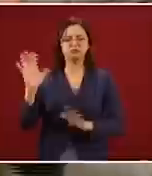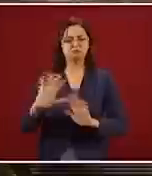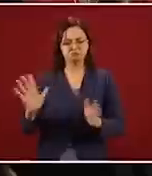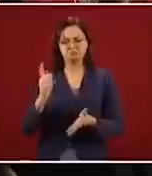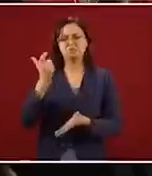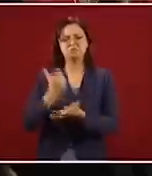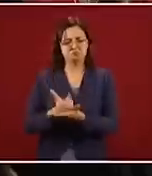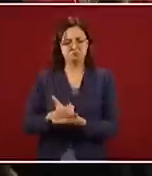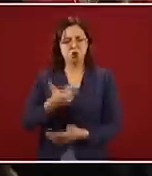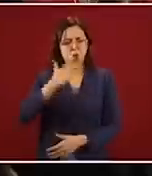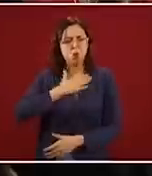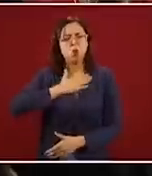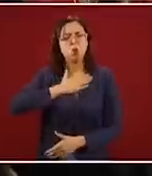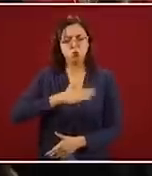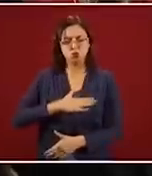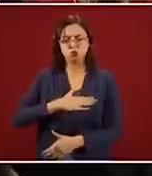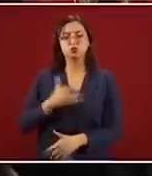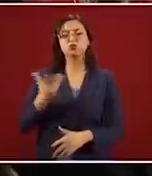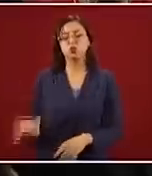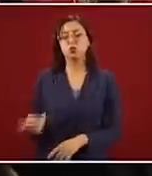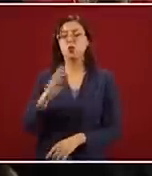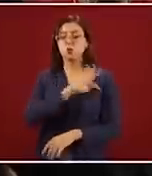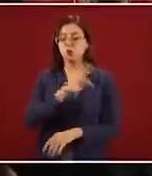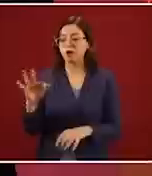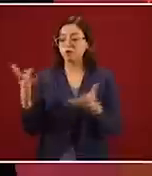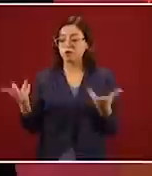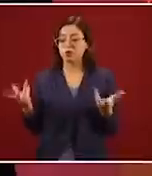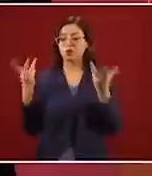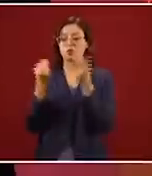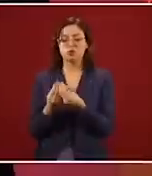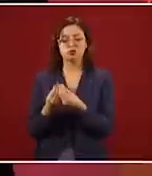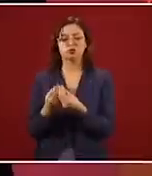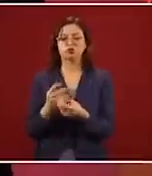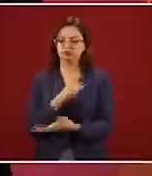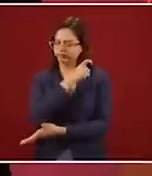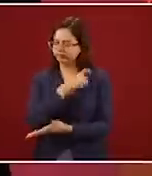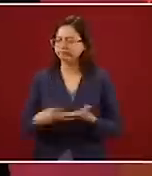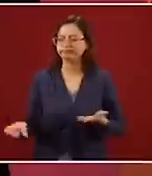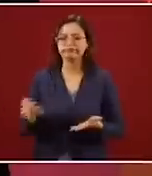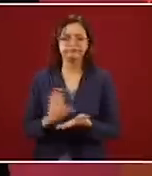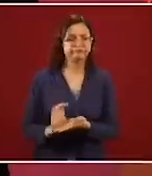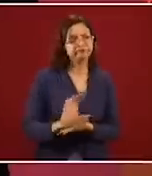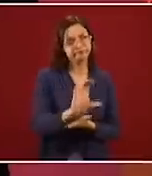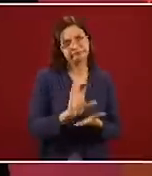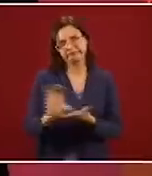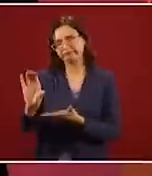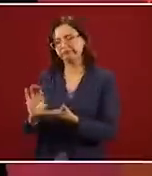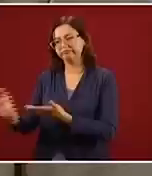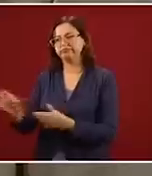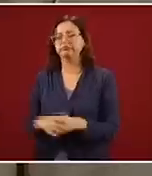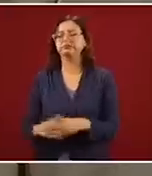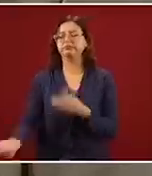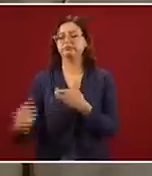efectiva si tenemos este esquema solidario de integración de las compras. Se adhirieron 26